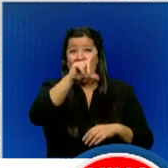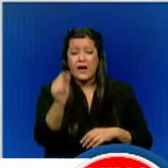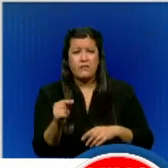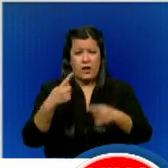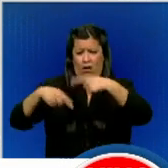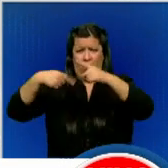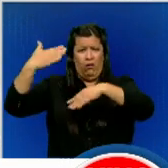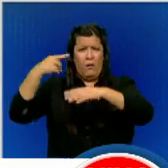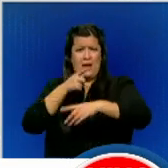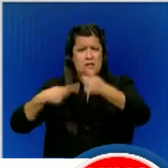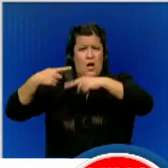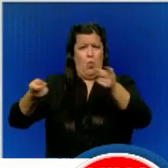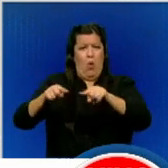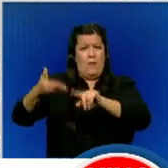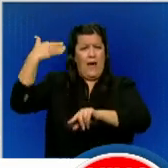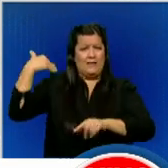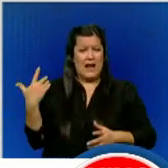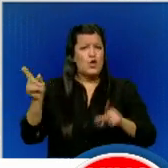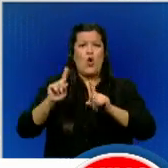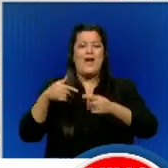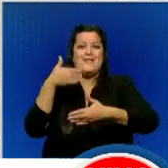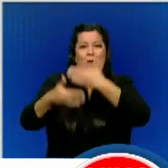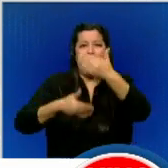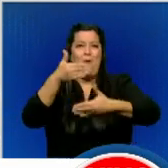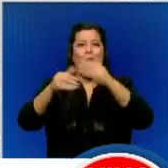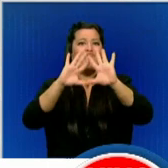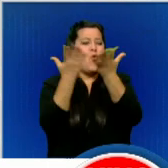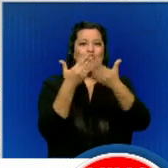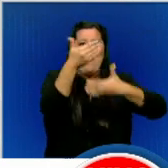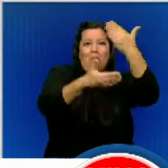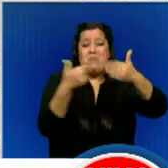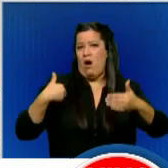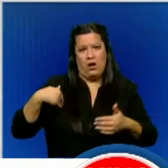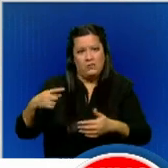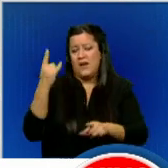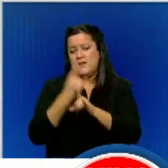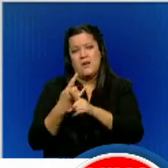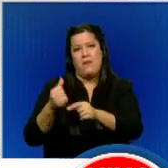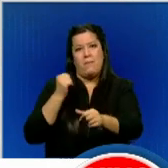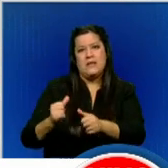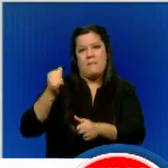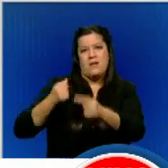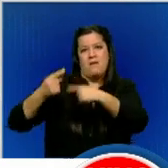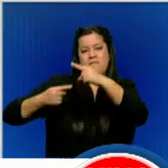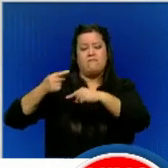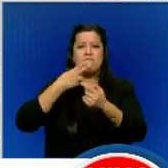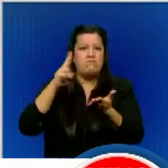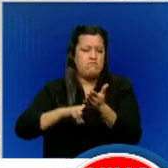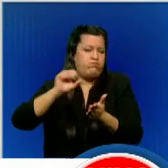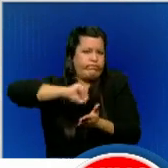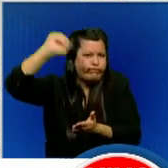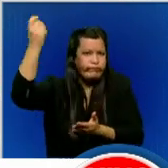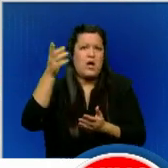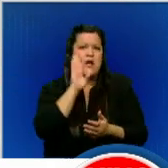no hay qué no es que estamos yendo como está haciendo el mundo argentina siempre tuvo mucha presión impositiva aún con eeuu